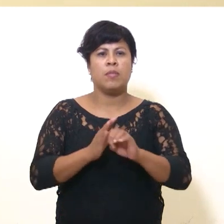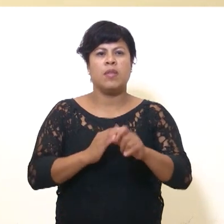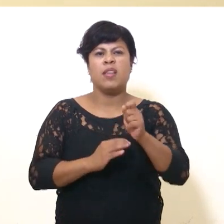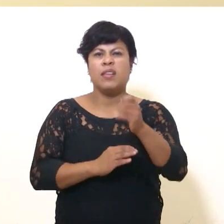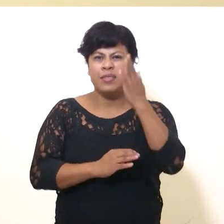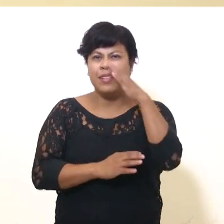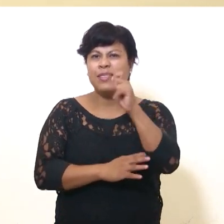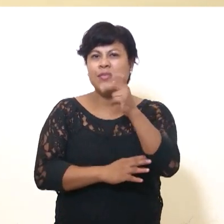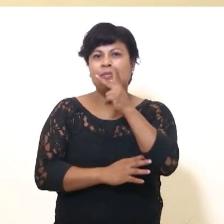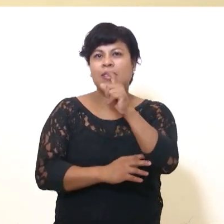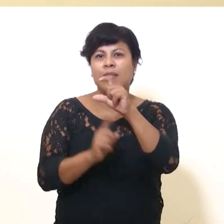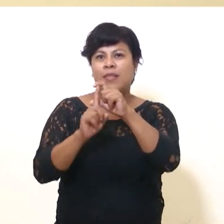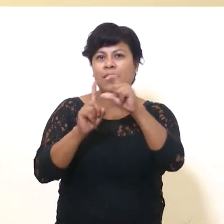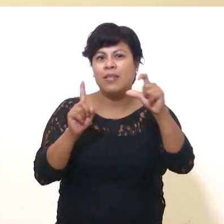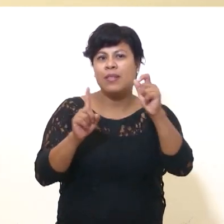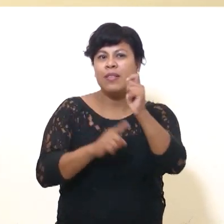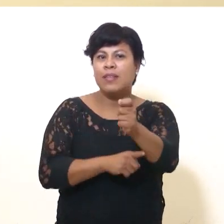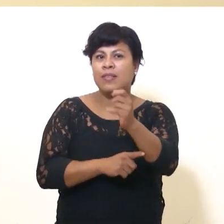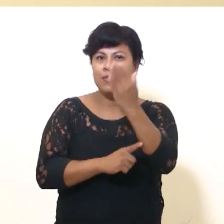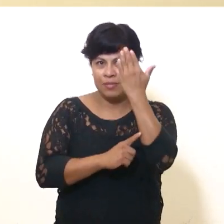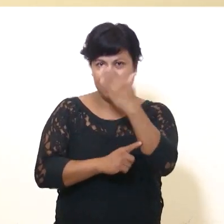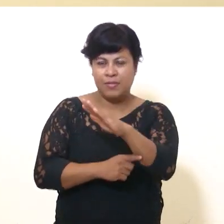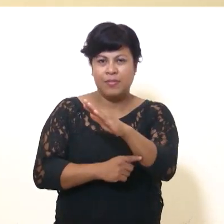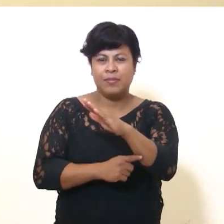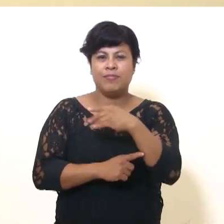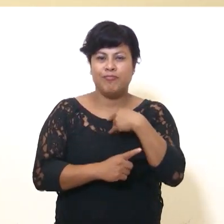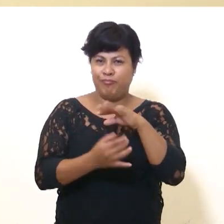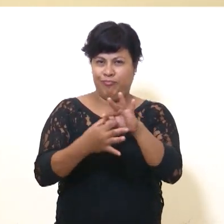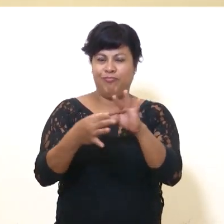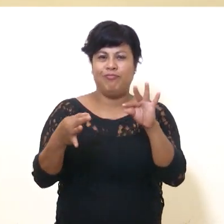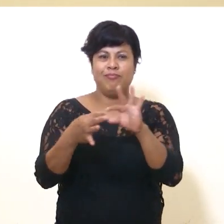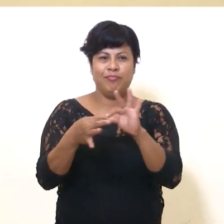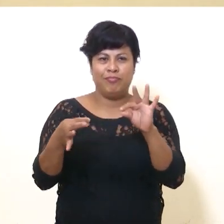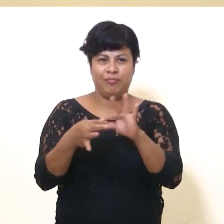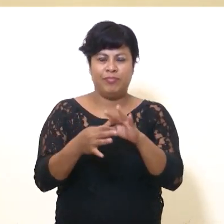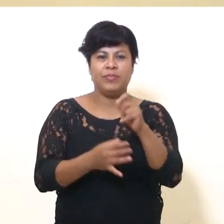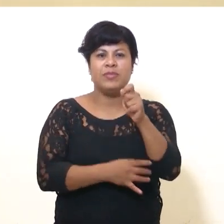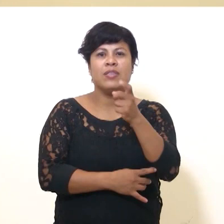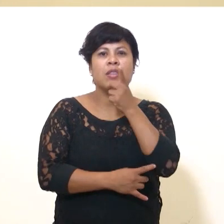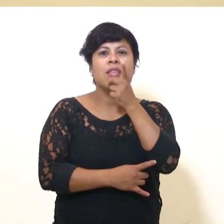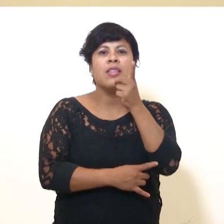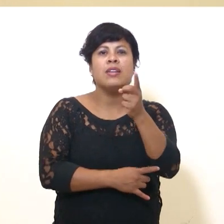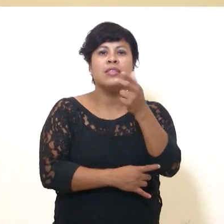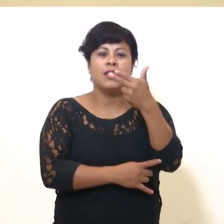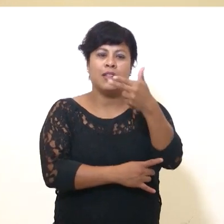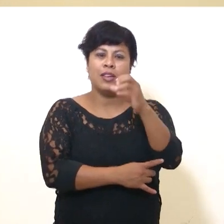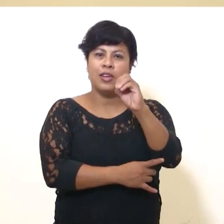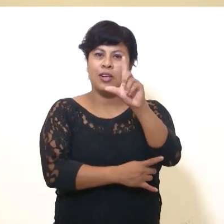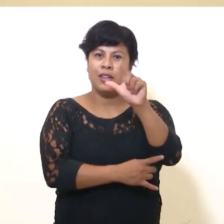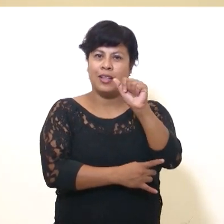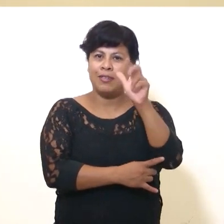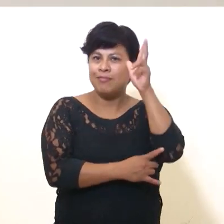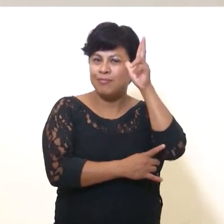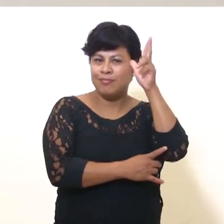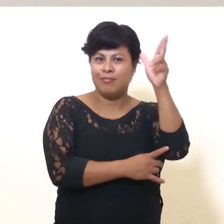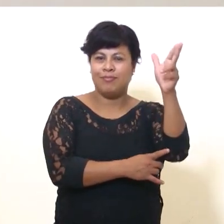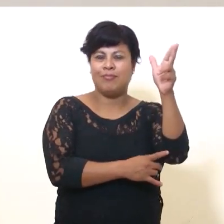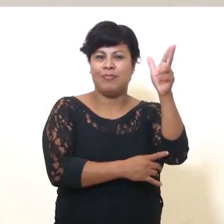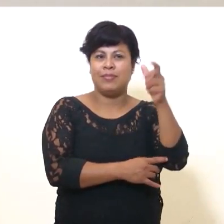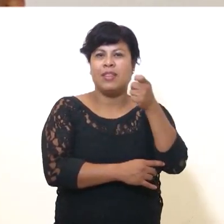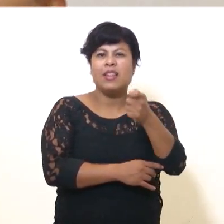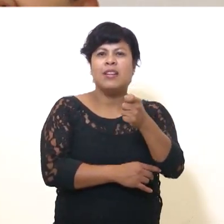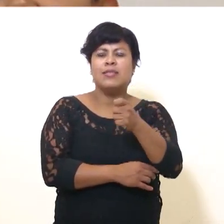Éjele, aquí. Ya saben qué estoy poniendo, ¿no? Les platico. Aquí dice